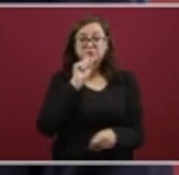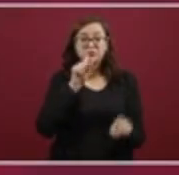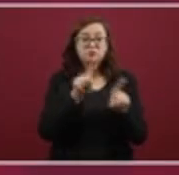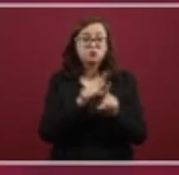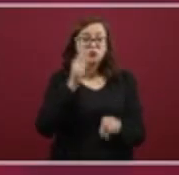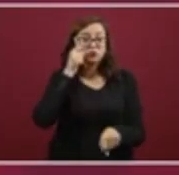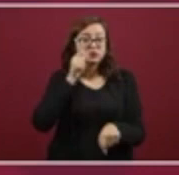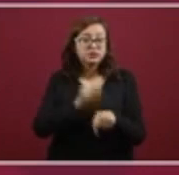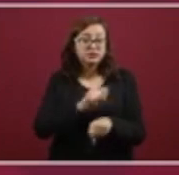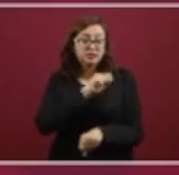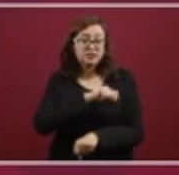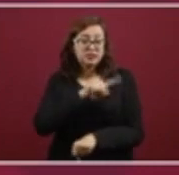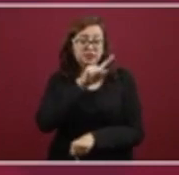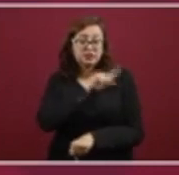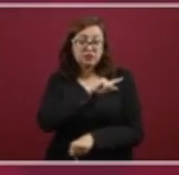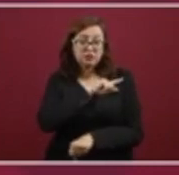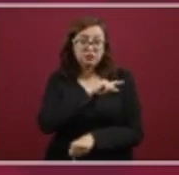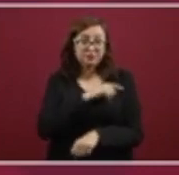Les pongo un ejemplo.